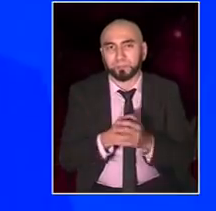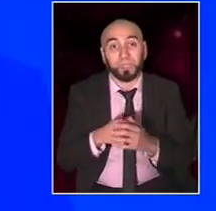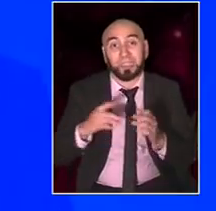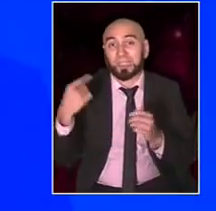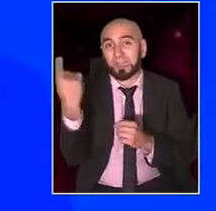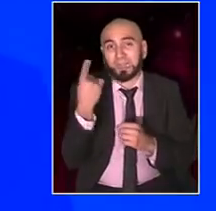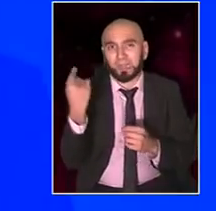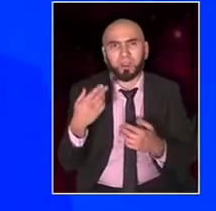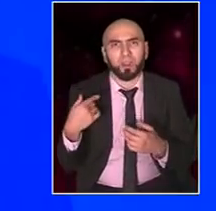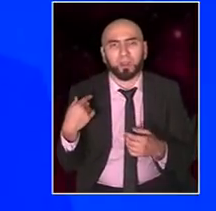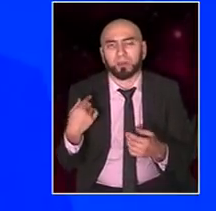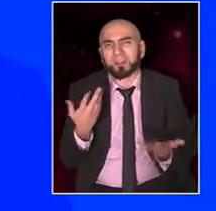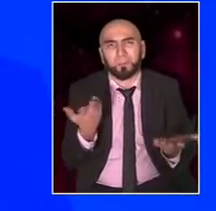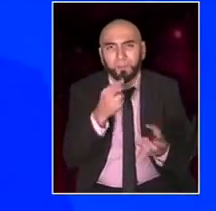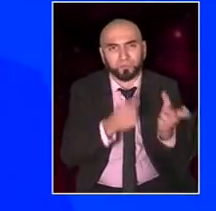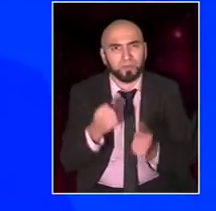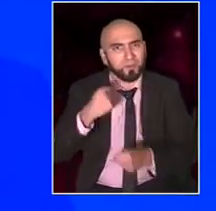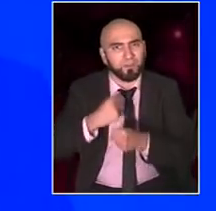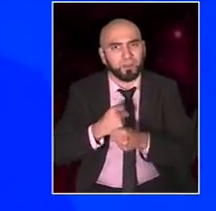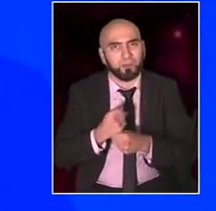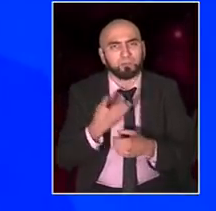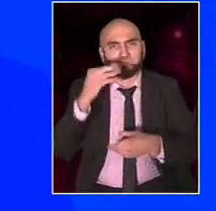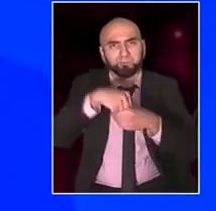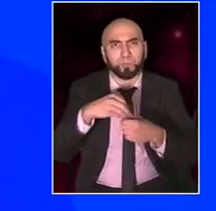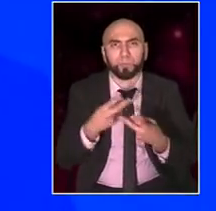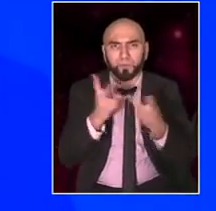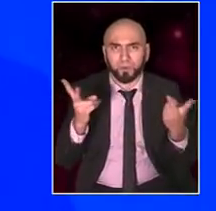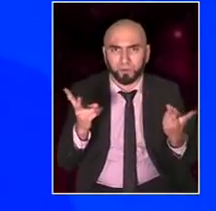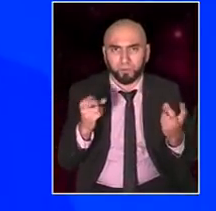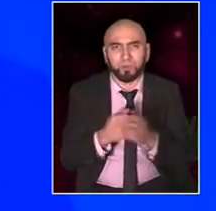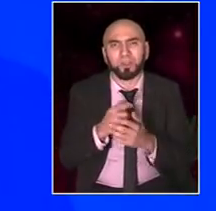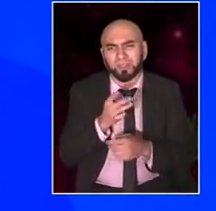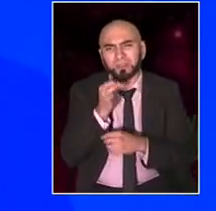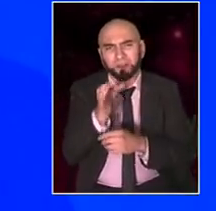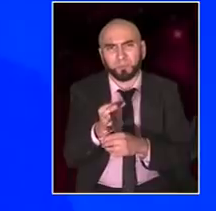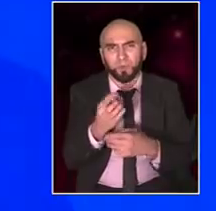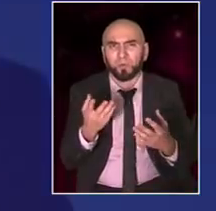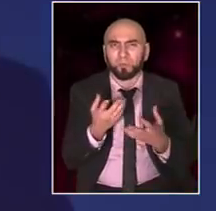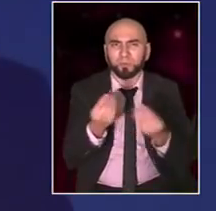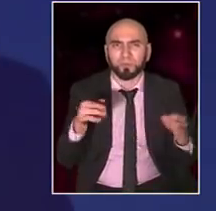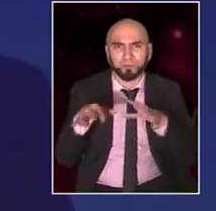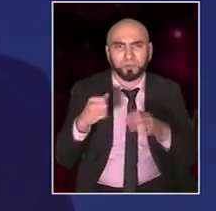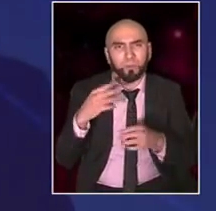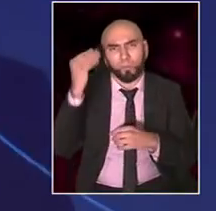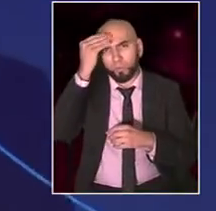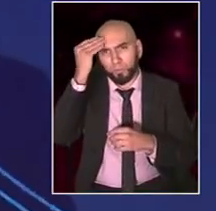funciones públicas mencionamos la creciente distancia que existe entre las preocupaciones de la ciudadanía